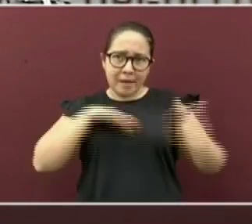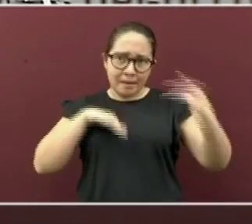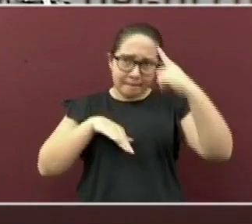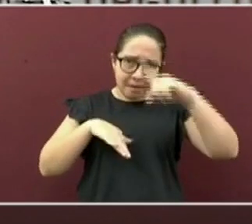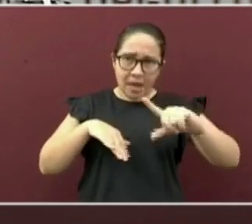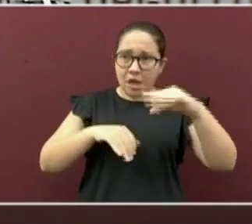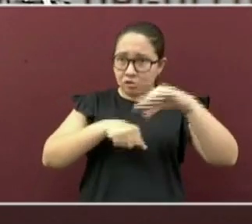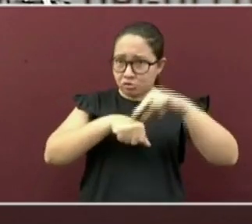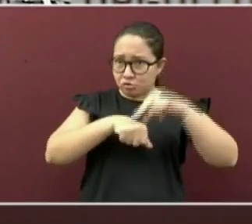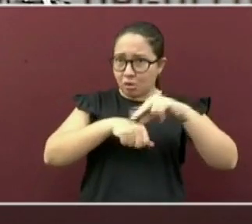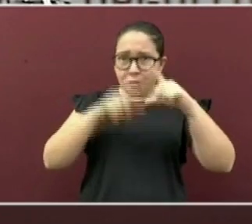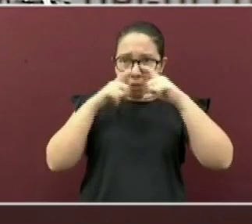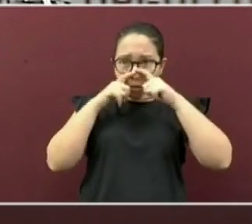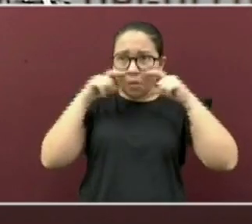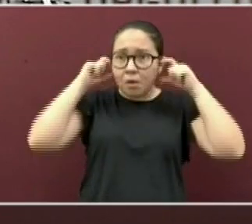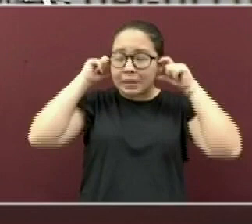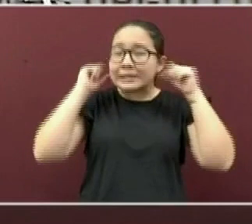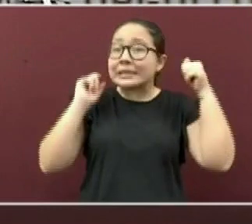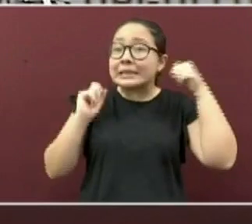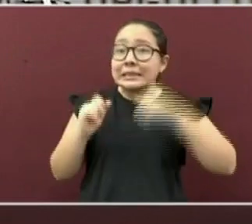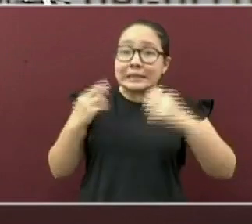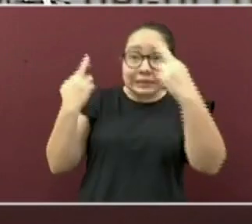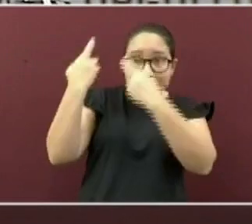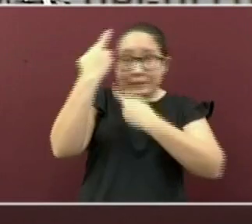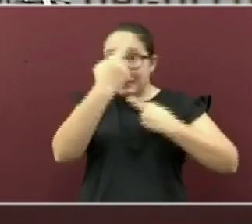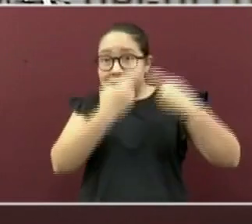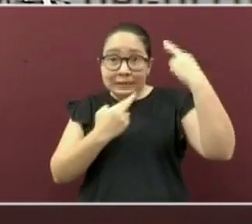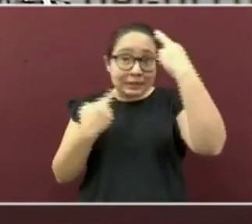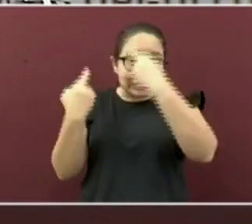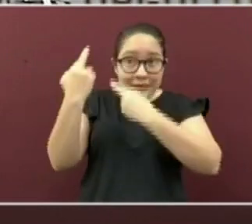siempre asegúrese de que esté le cubra